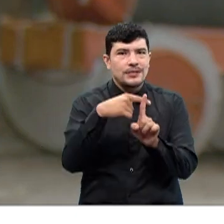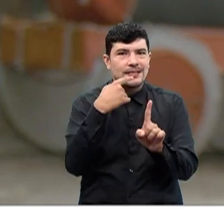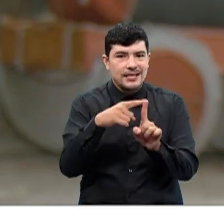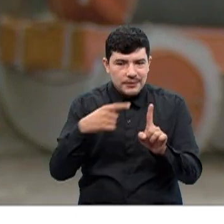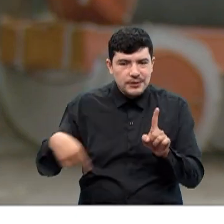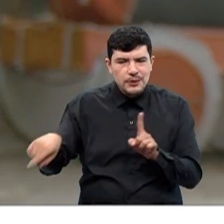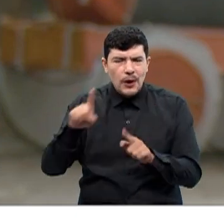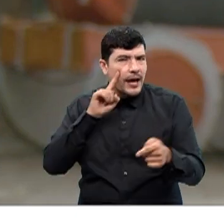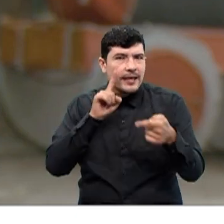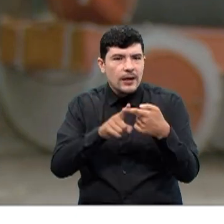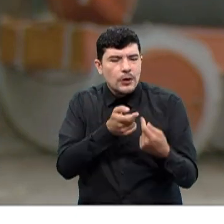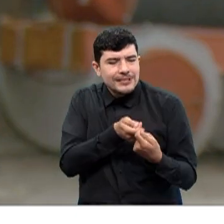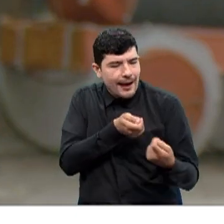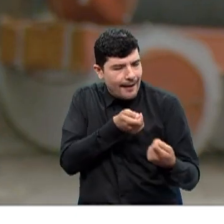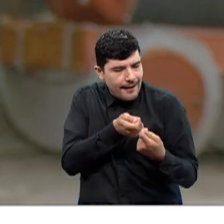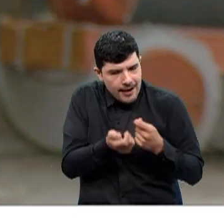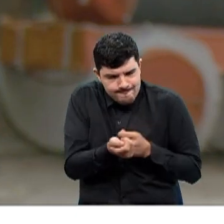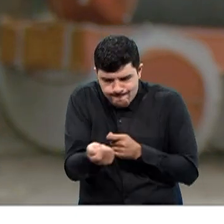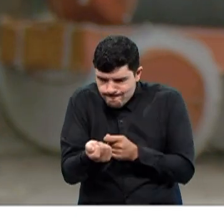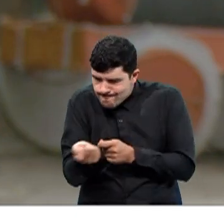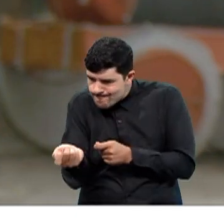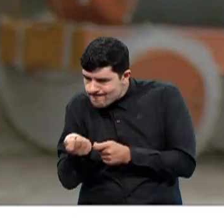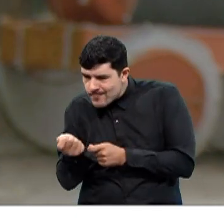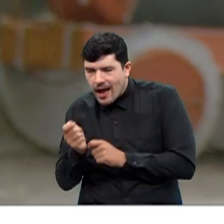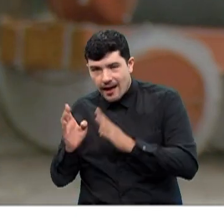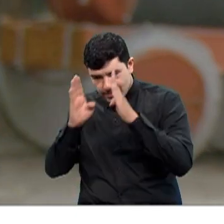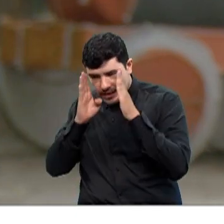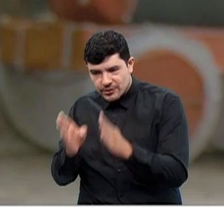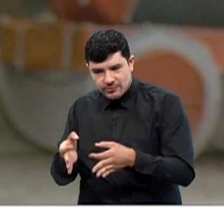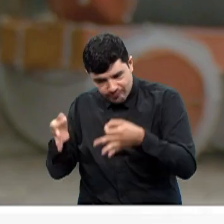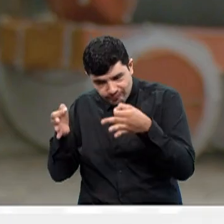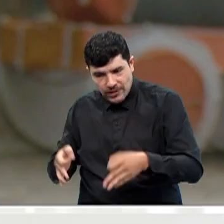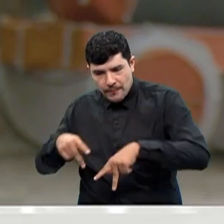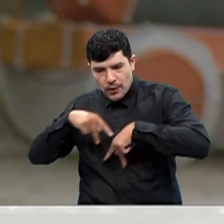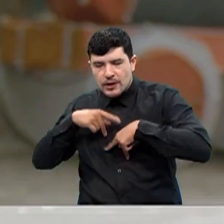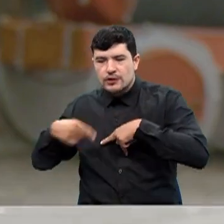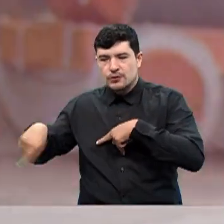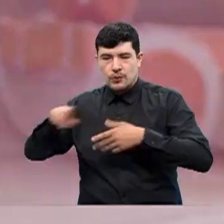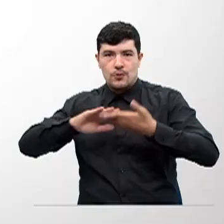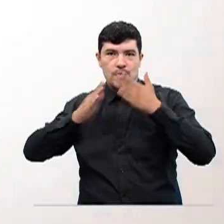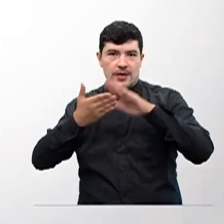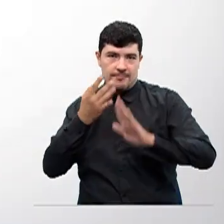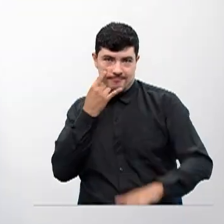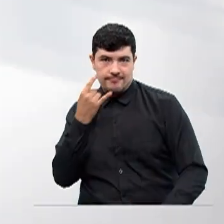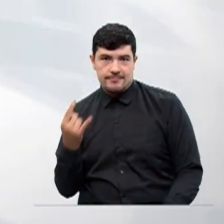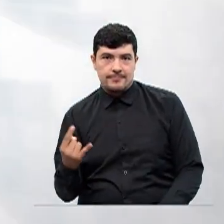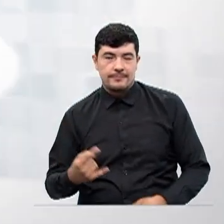estar más cerca para atender de manera directa y personalizada a los grupos de interés.